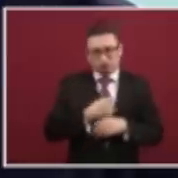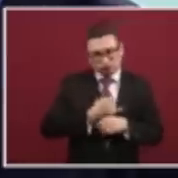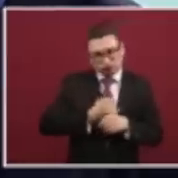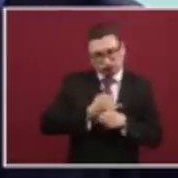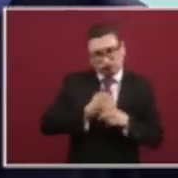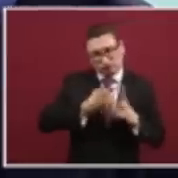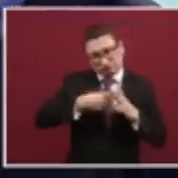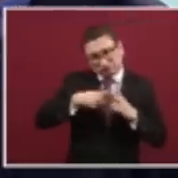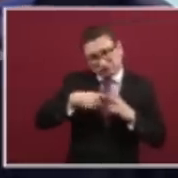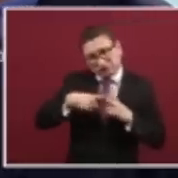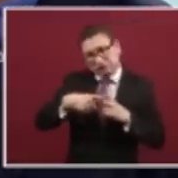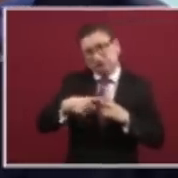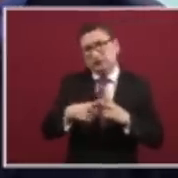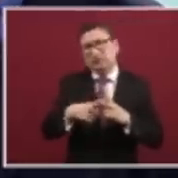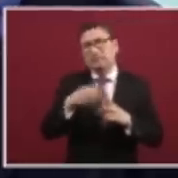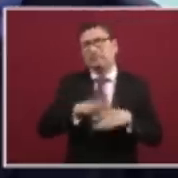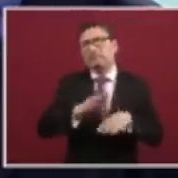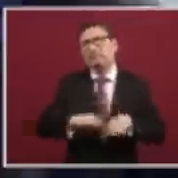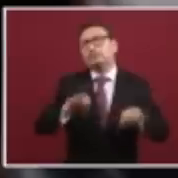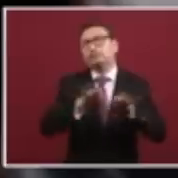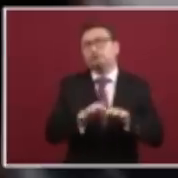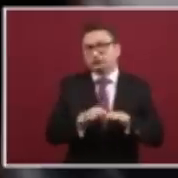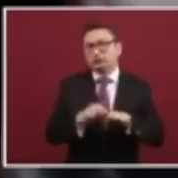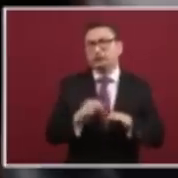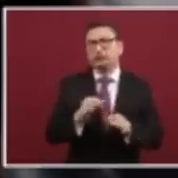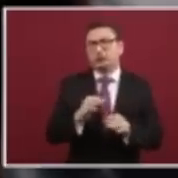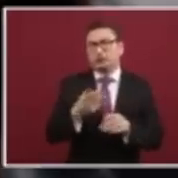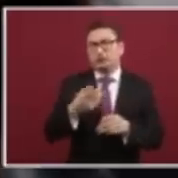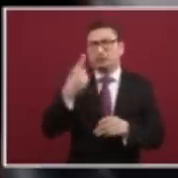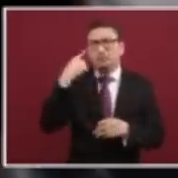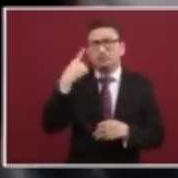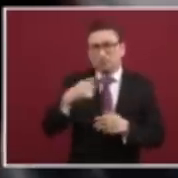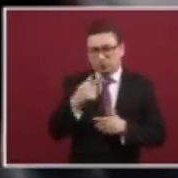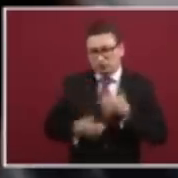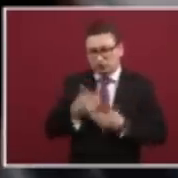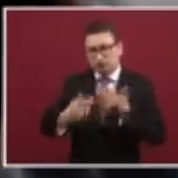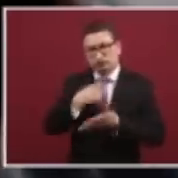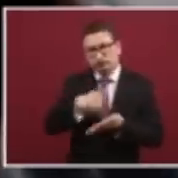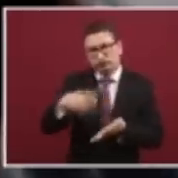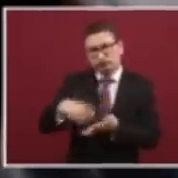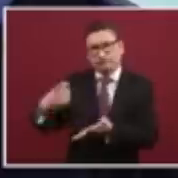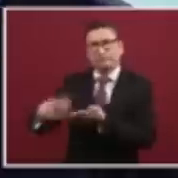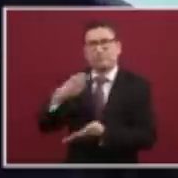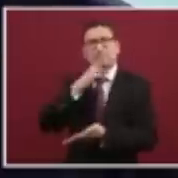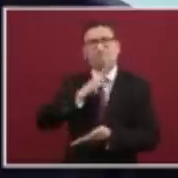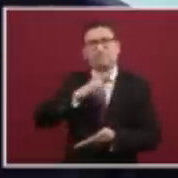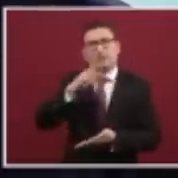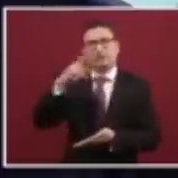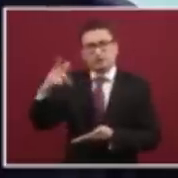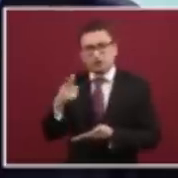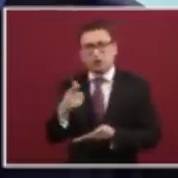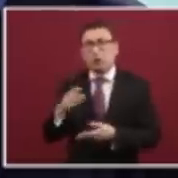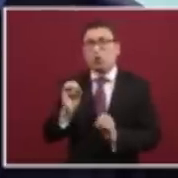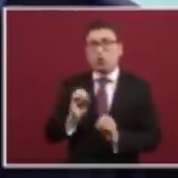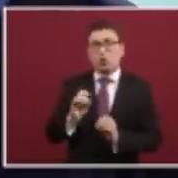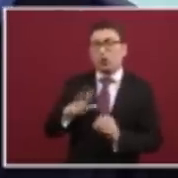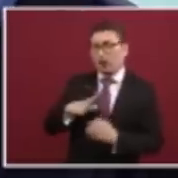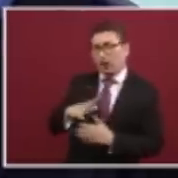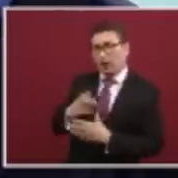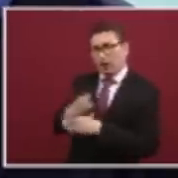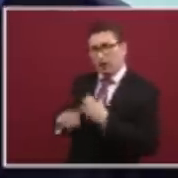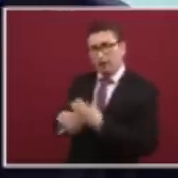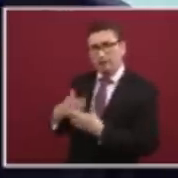es pertinente por razones de eficiencia en el proceso de adquisiciones o porque hay existencias o porque